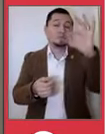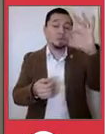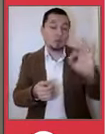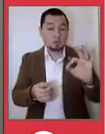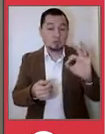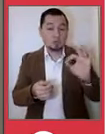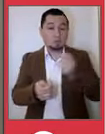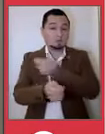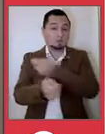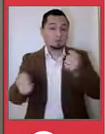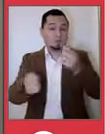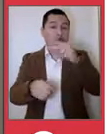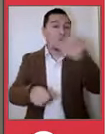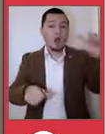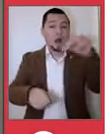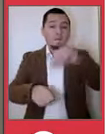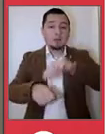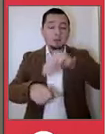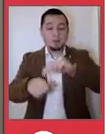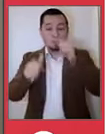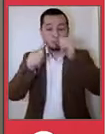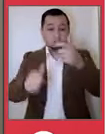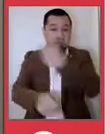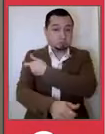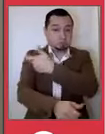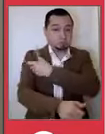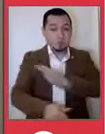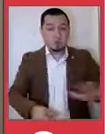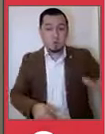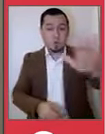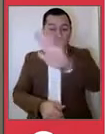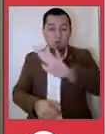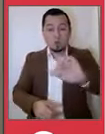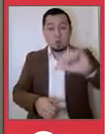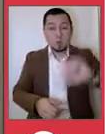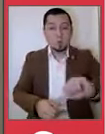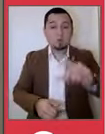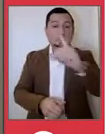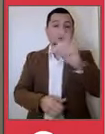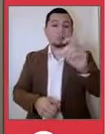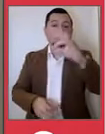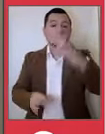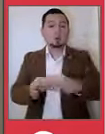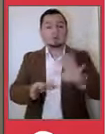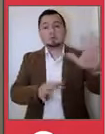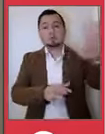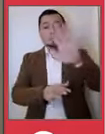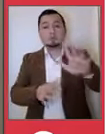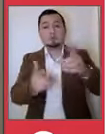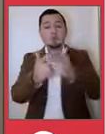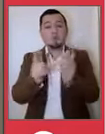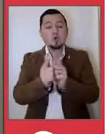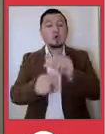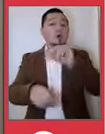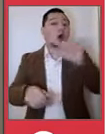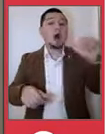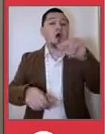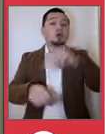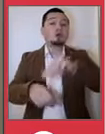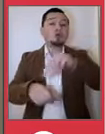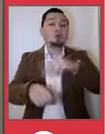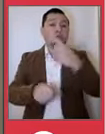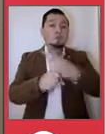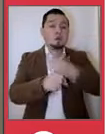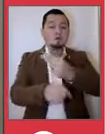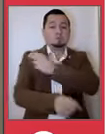del personal médico que está programado para esta primera etapa y hoy concluimos con el 100 por ciento de este grupo de doctores que están en la primera